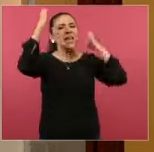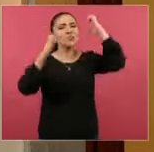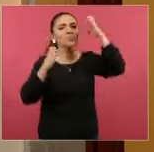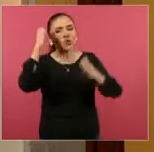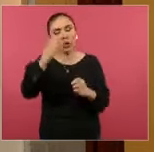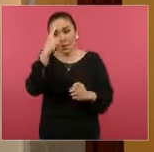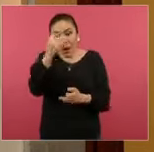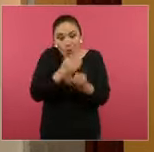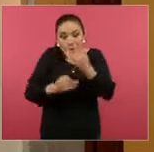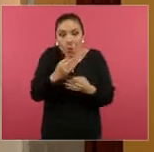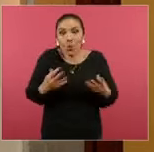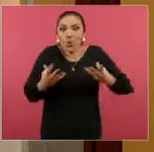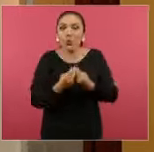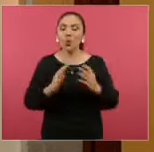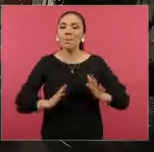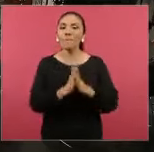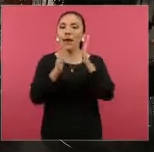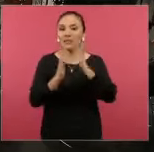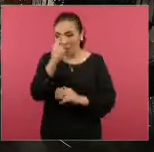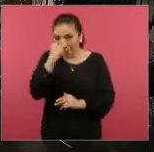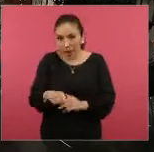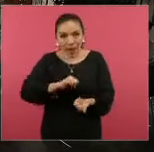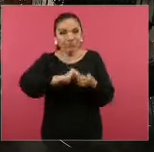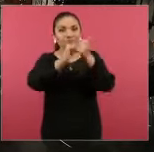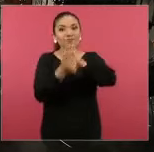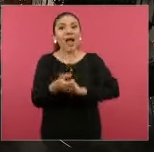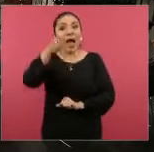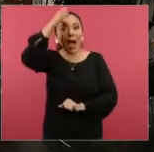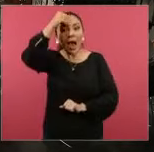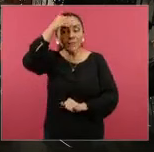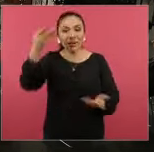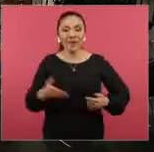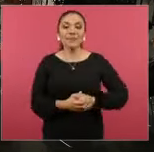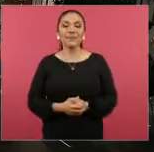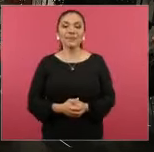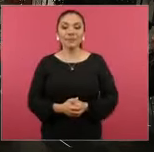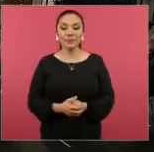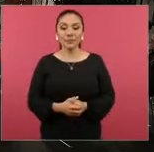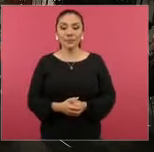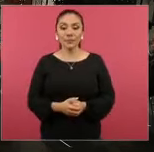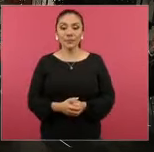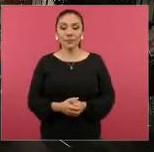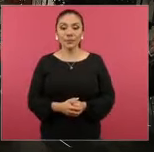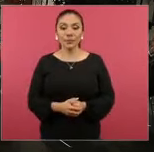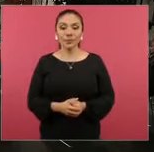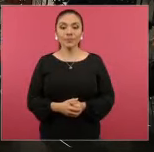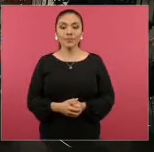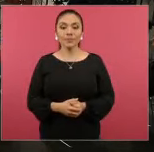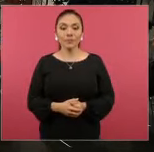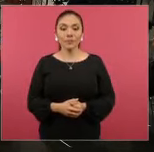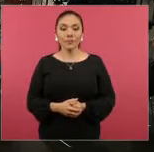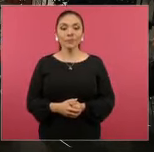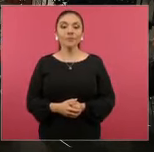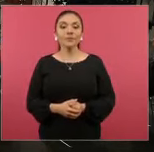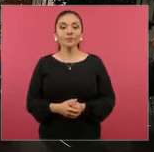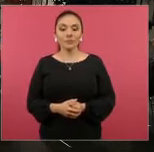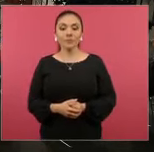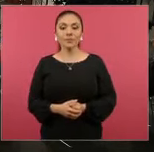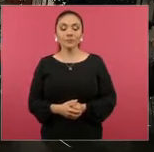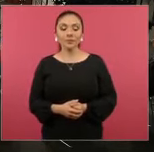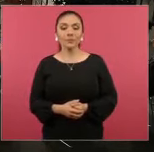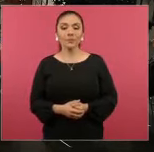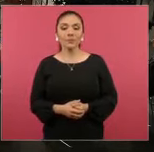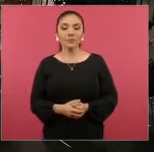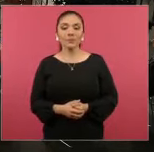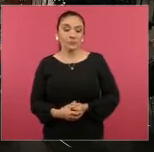puedan participar dentro de este aprendizaje? La siguiente, por favor. Ahora, de manera concreta,